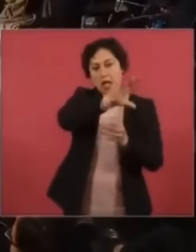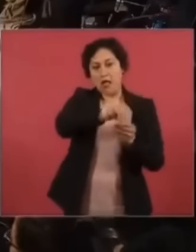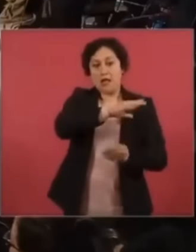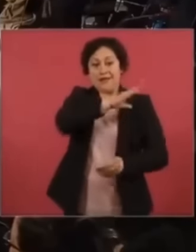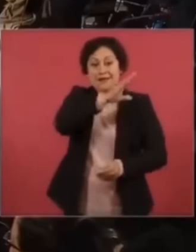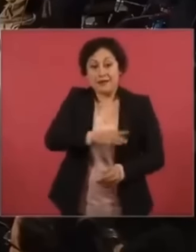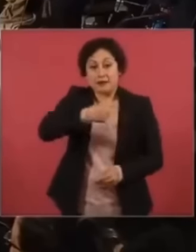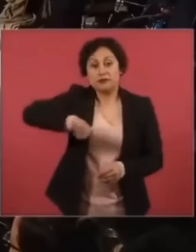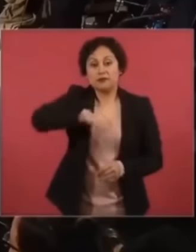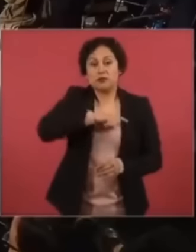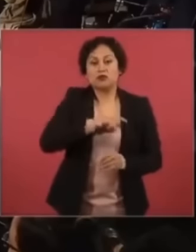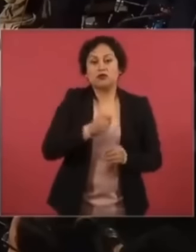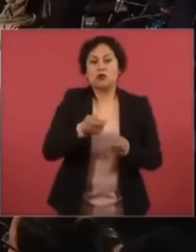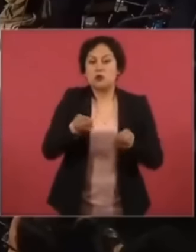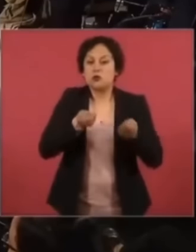La verdad,